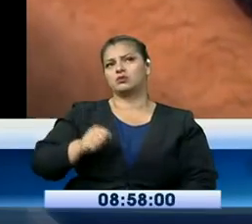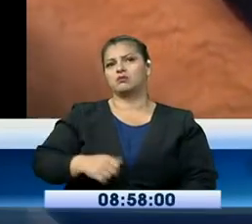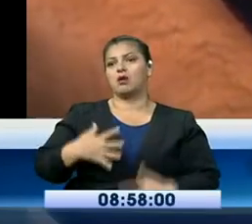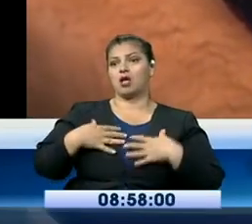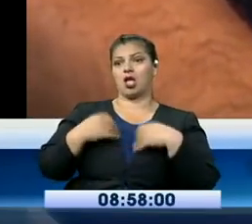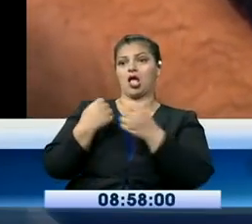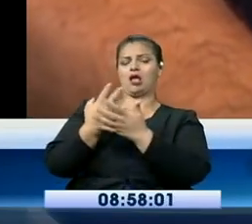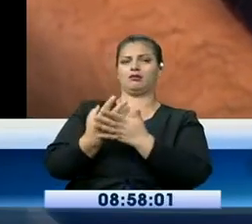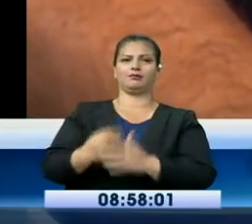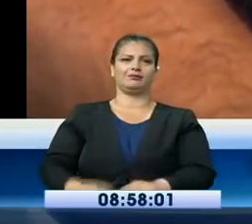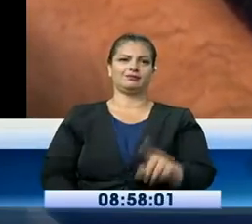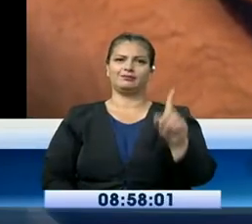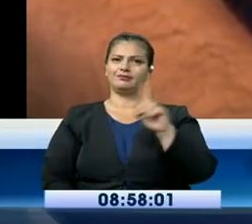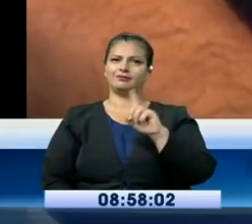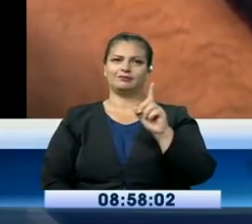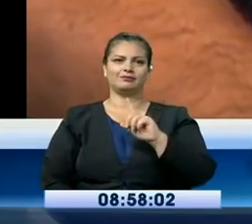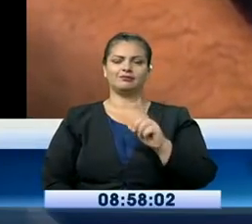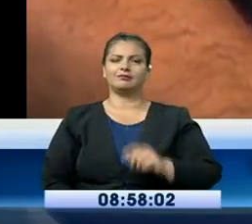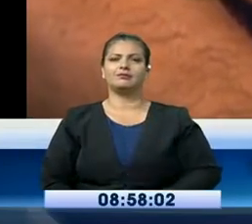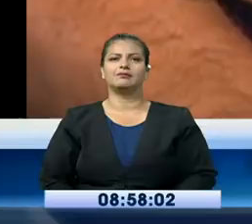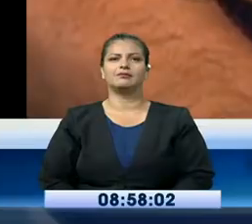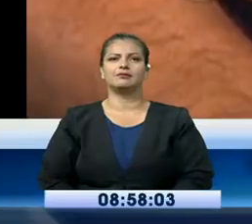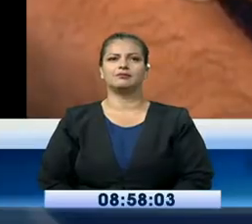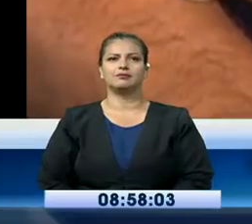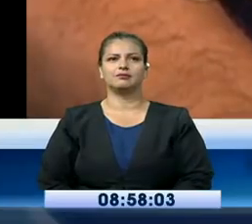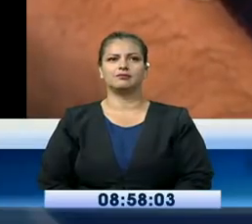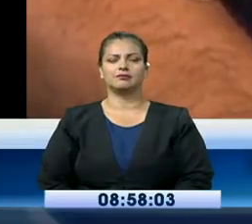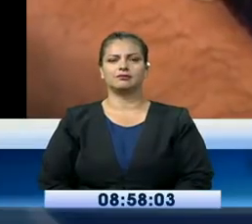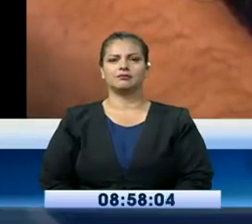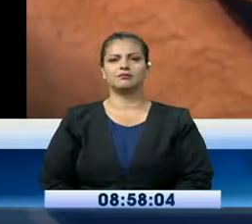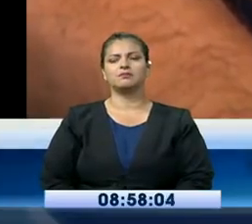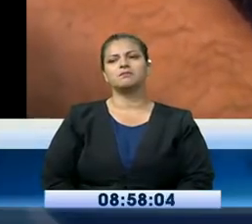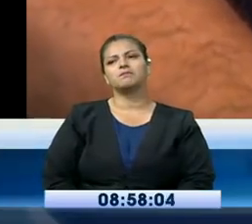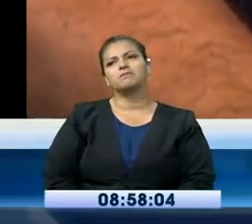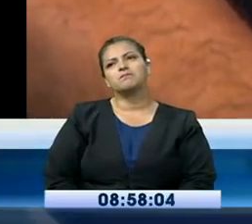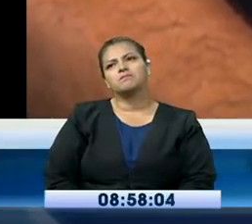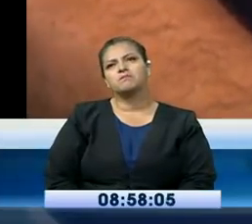hacía personas dando de circular que les hace